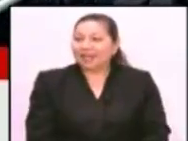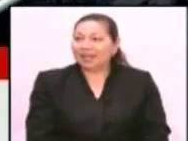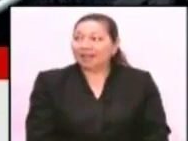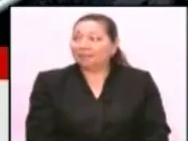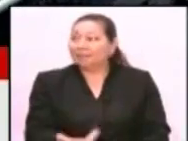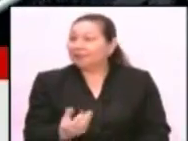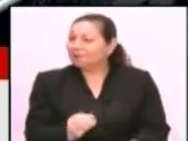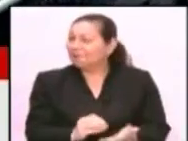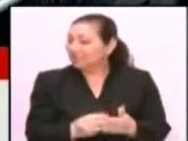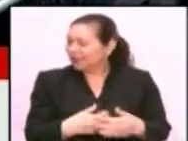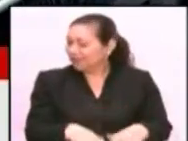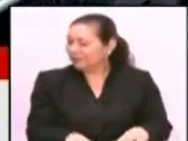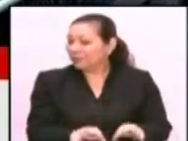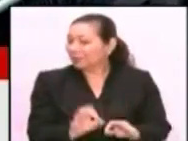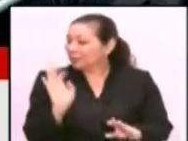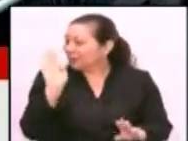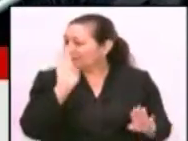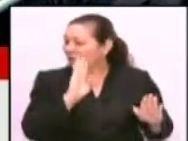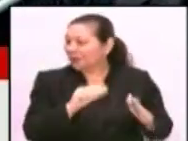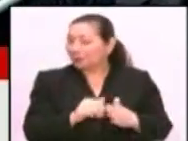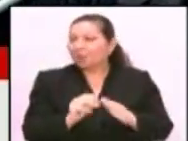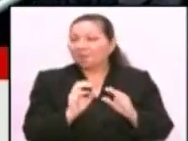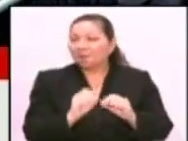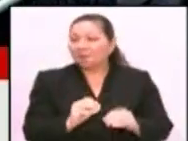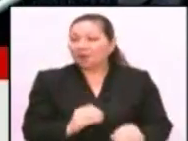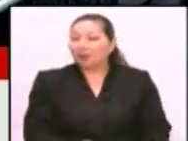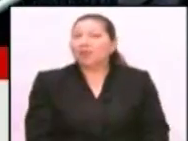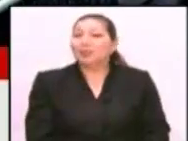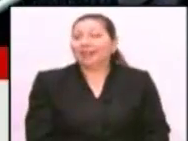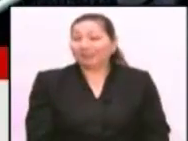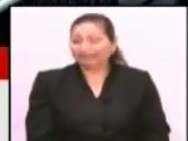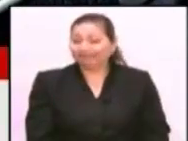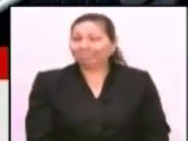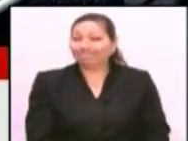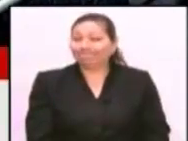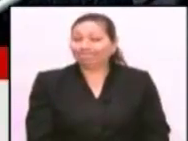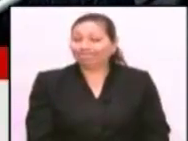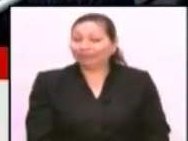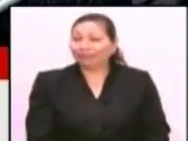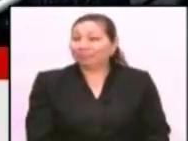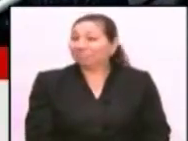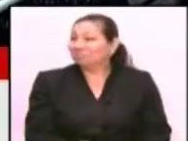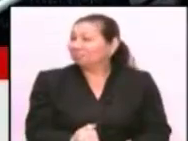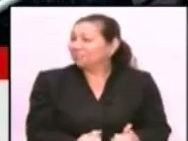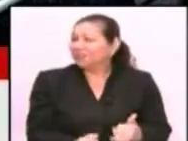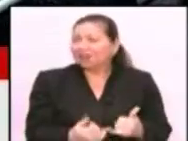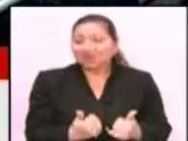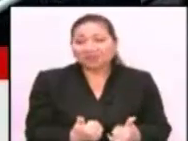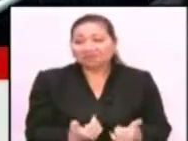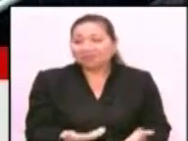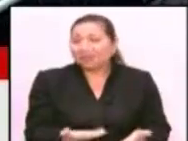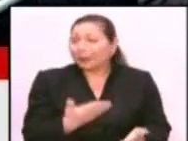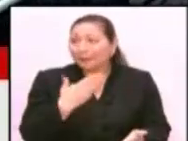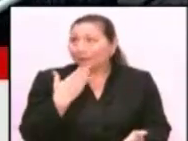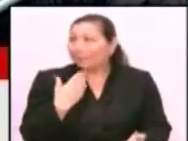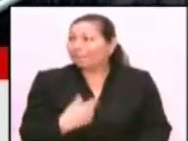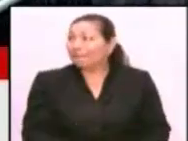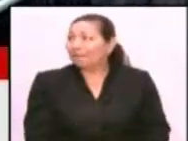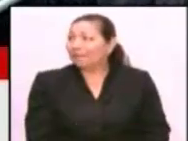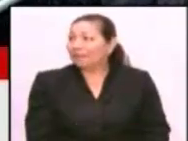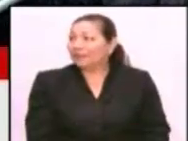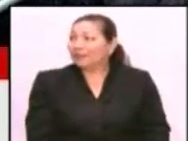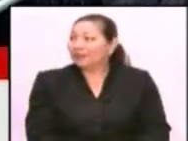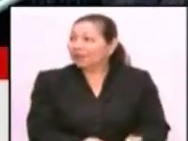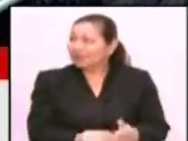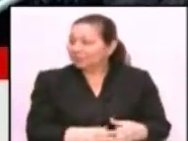A mí me parece importantísima la preocupación que pones en los medios. Los fines no siempre son los mejores, ¿eh?